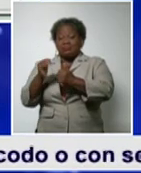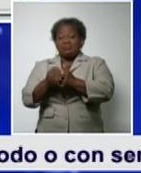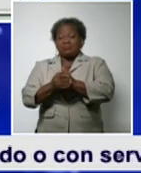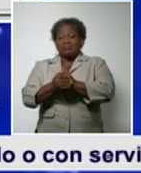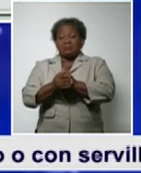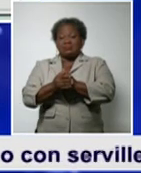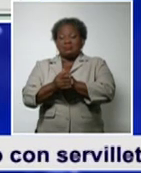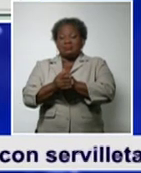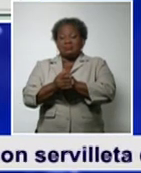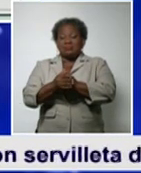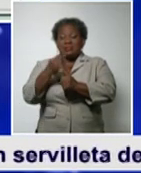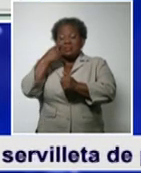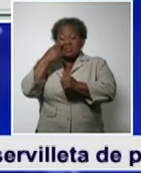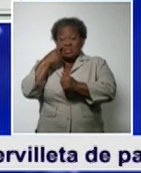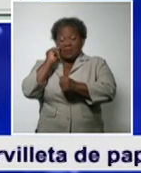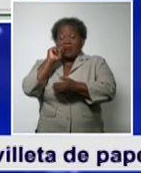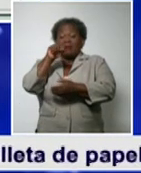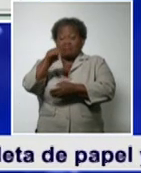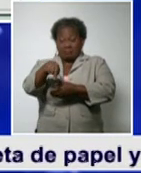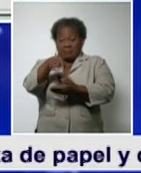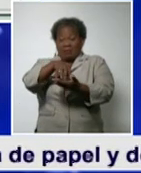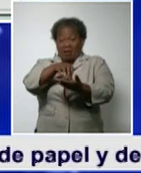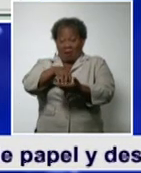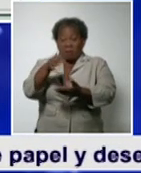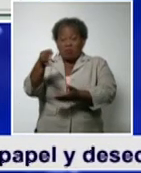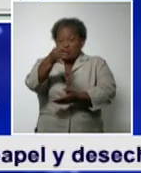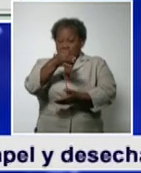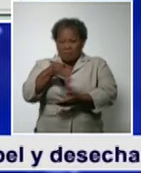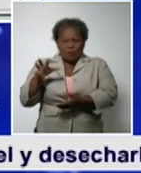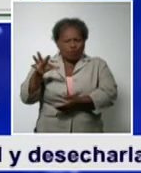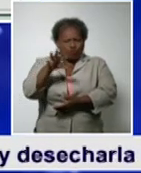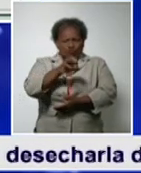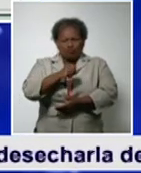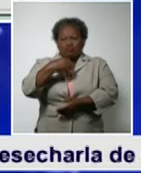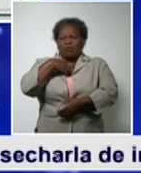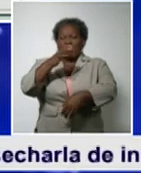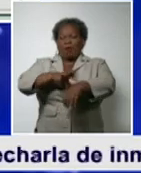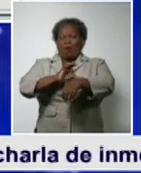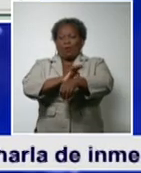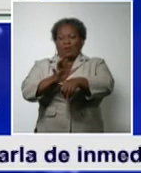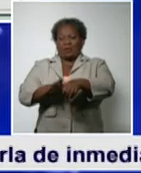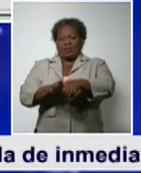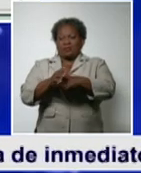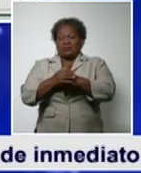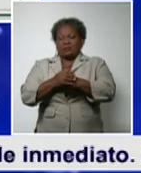y dispersión del virus en todos sus municipios, con una curva que no